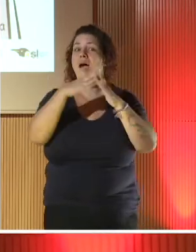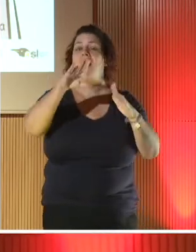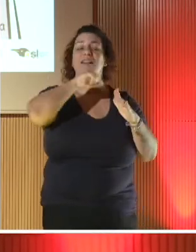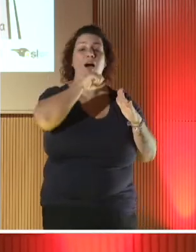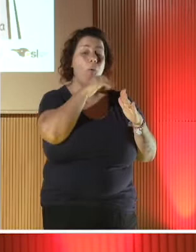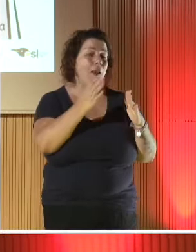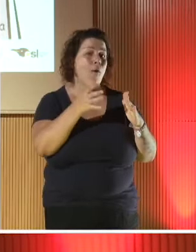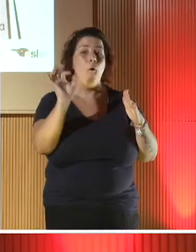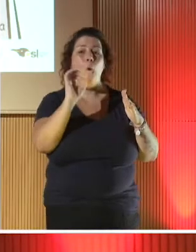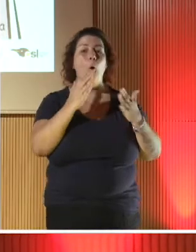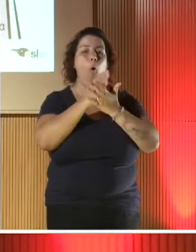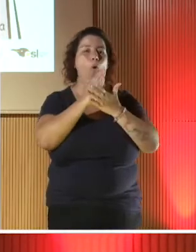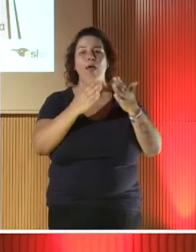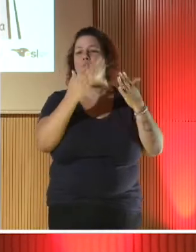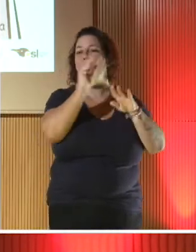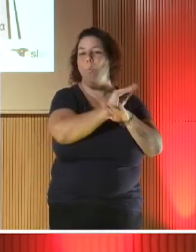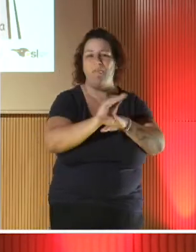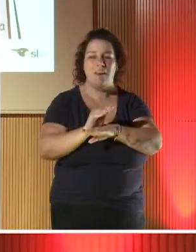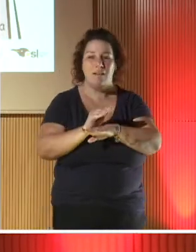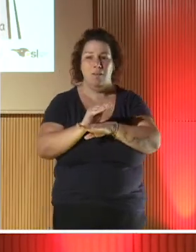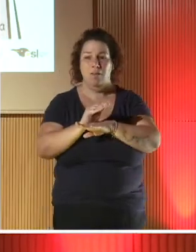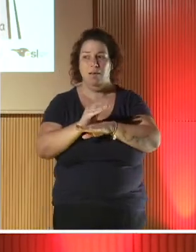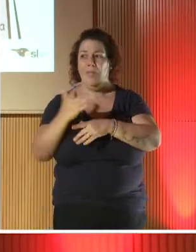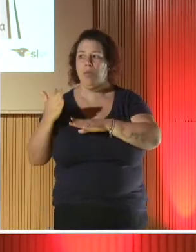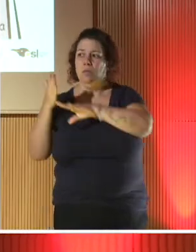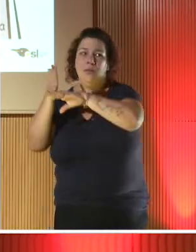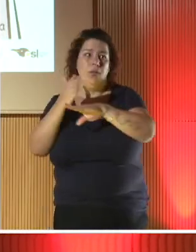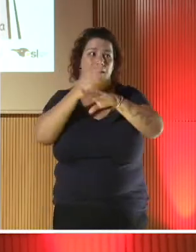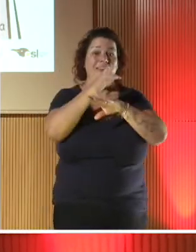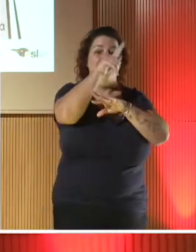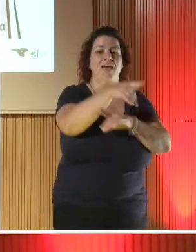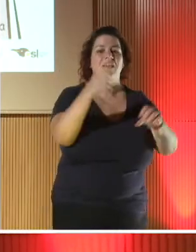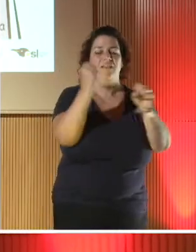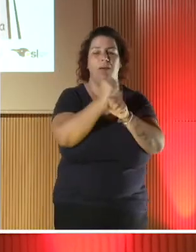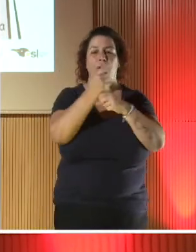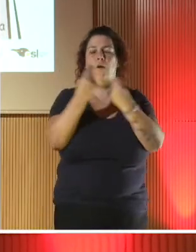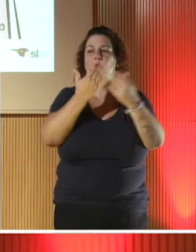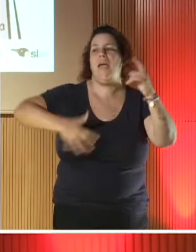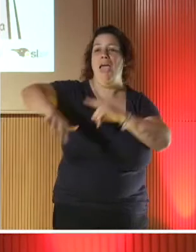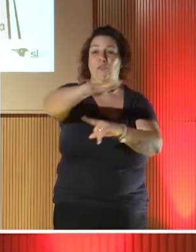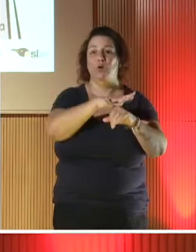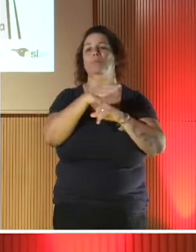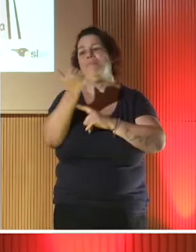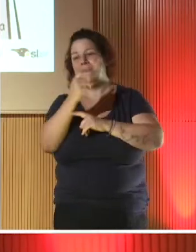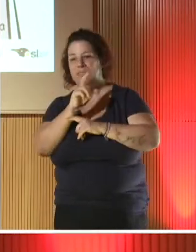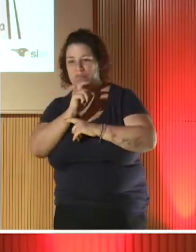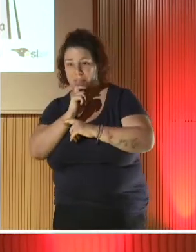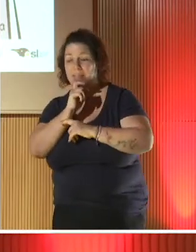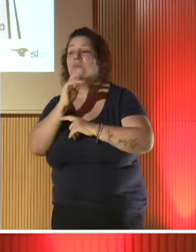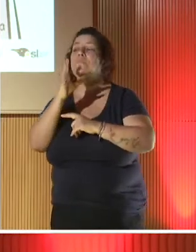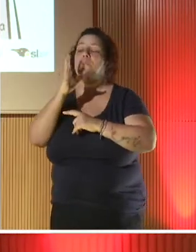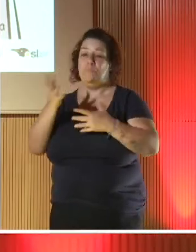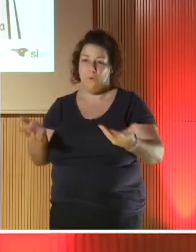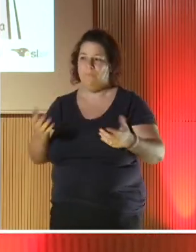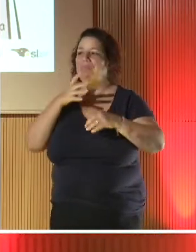del niño, o hasta el colegio o la guardería del niño, y entonces ahí trabaje con todo el entorno. Y eso es más difícil, además, porque no es lo